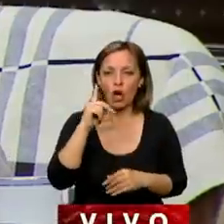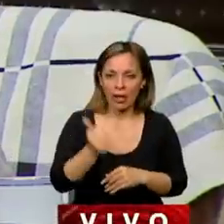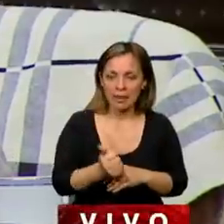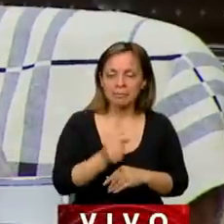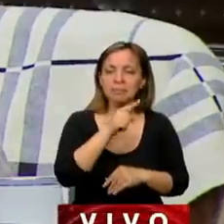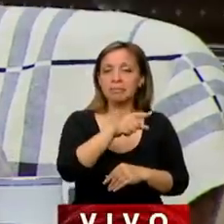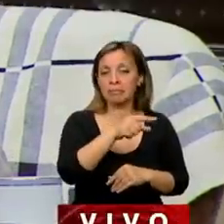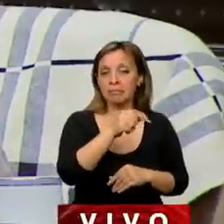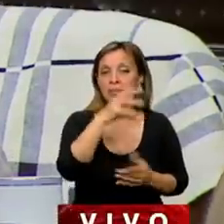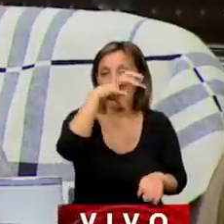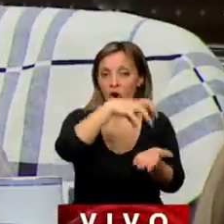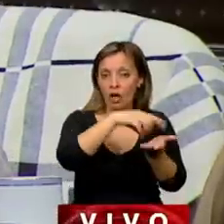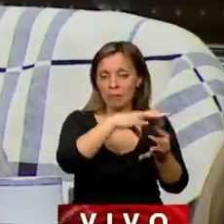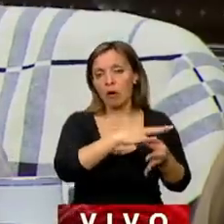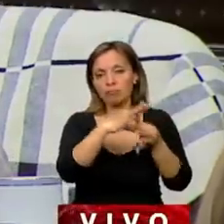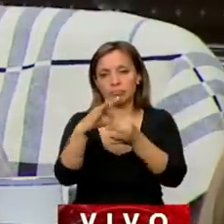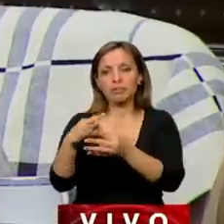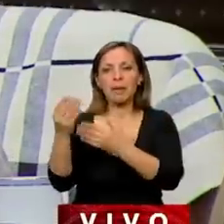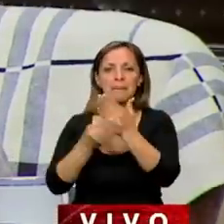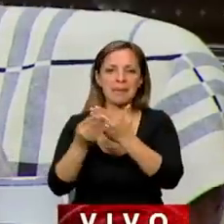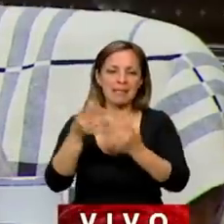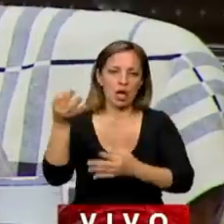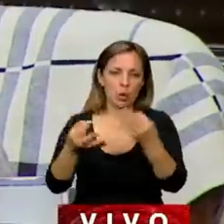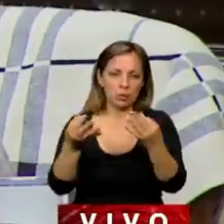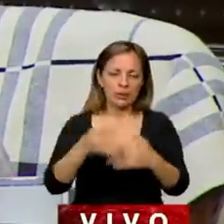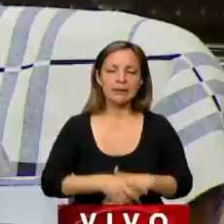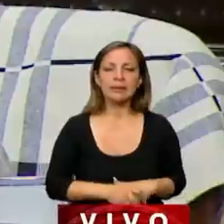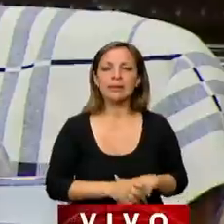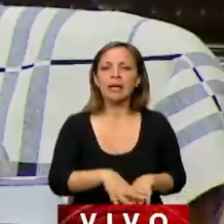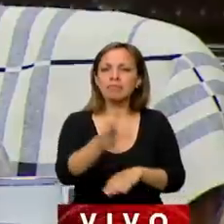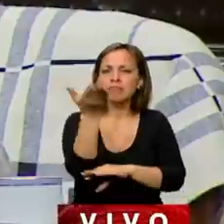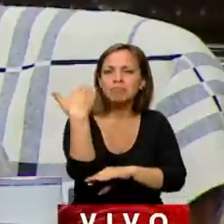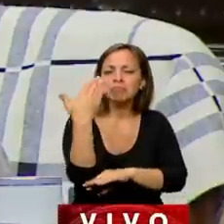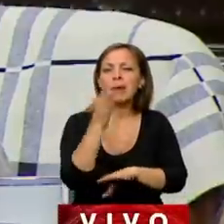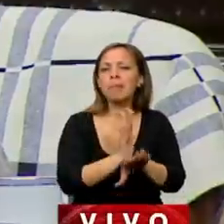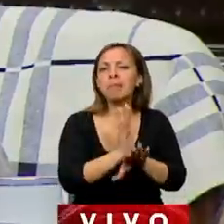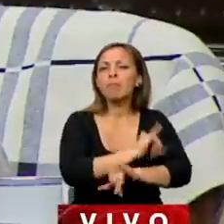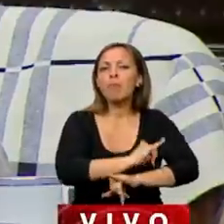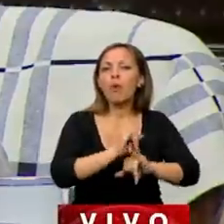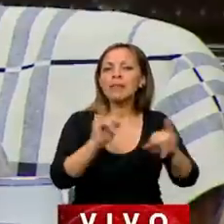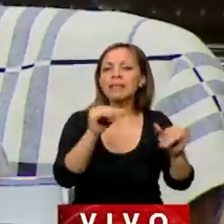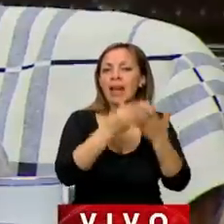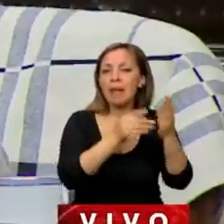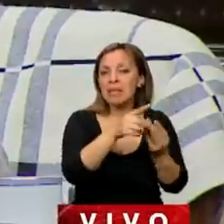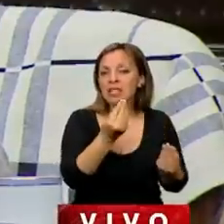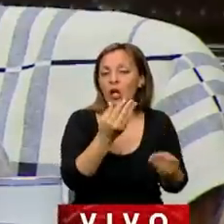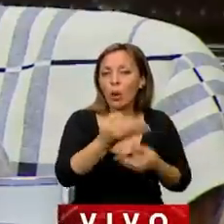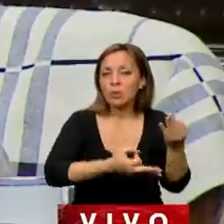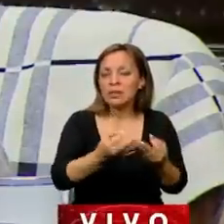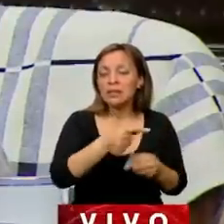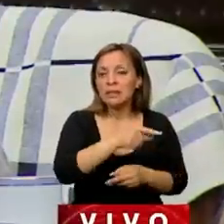del Ministerio de Justicia, declaraciones casi publicitarias del ministro de Justicia, donde habla de